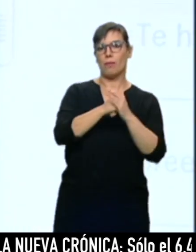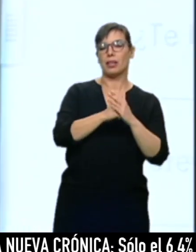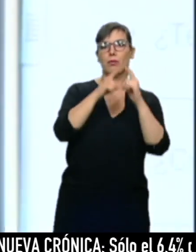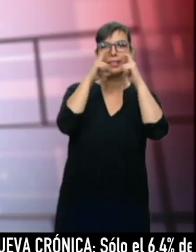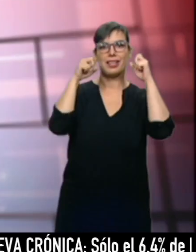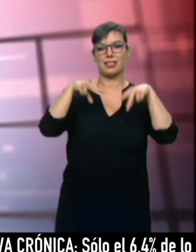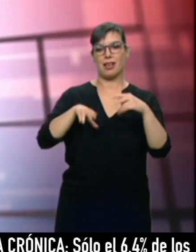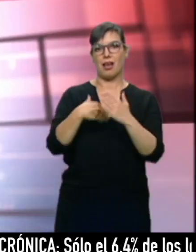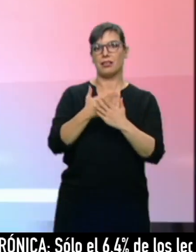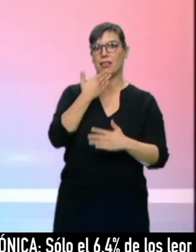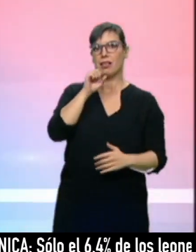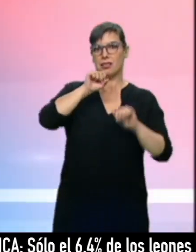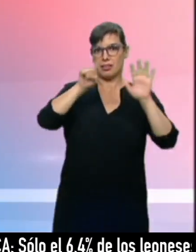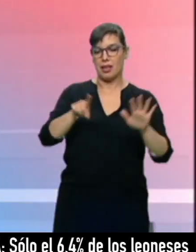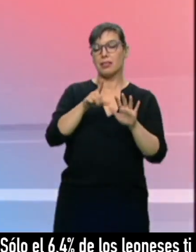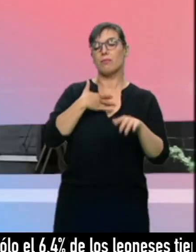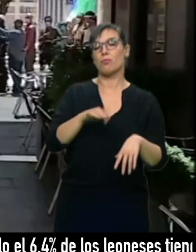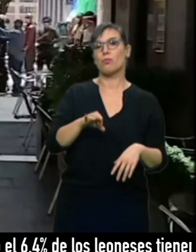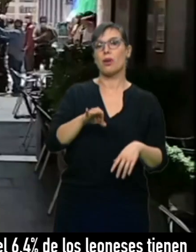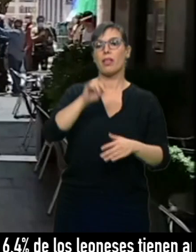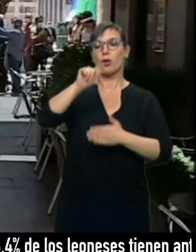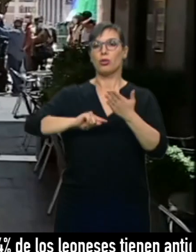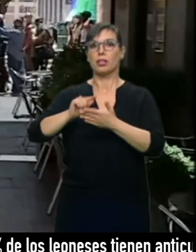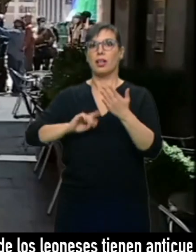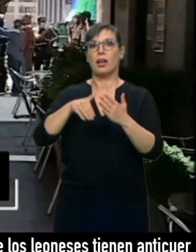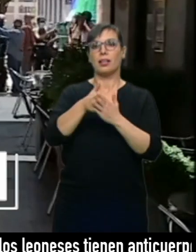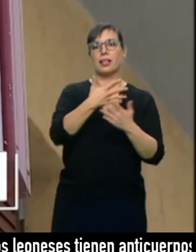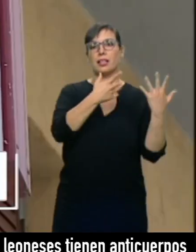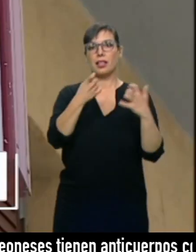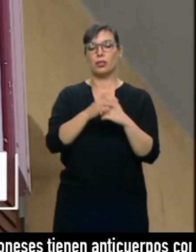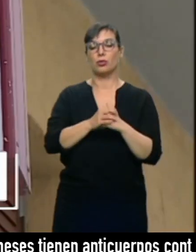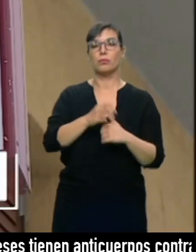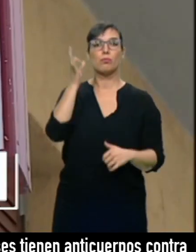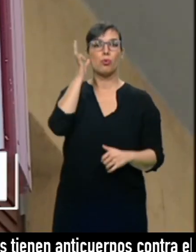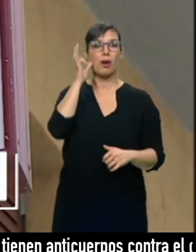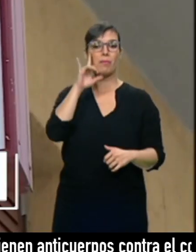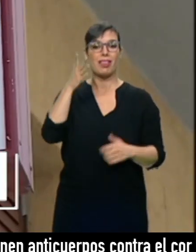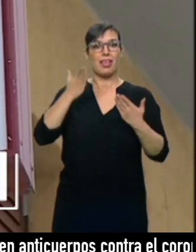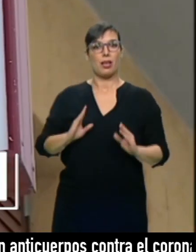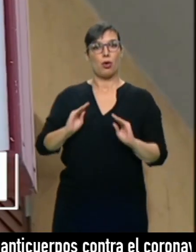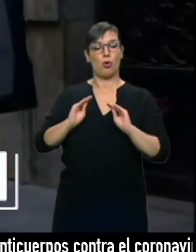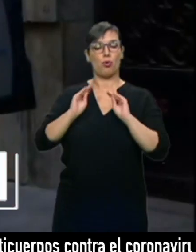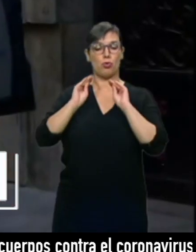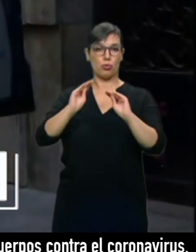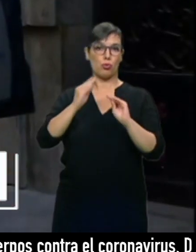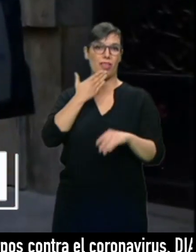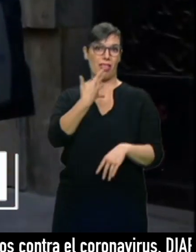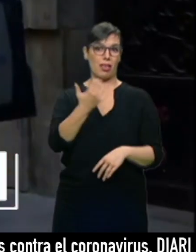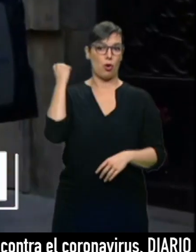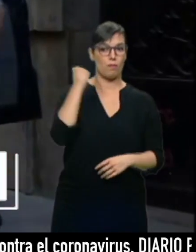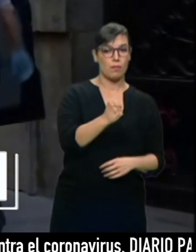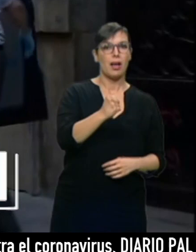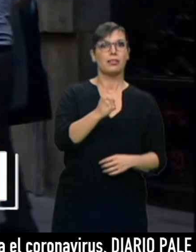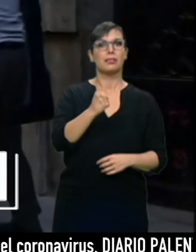Prevé contratar 600 docentes. La mujer que habría matado a su hijo de 5 años en un hostal de Madrid había perdido